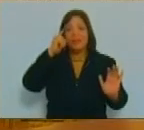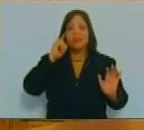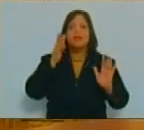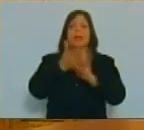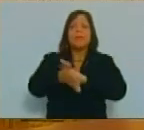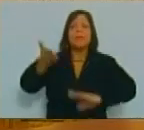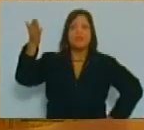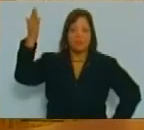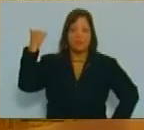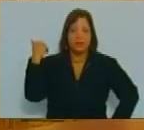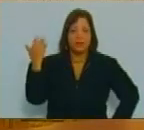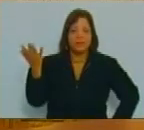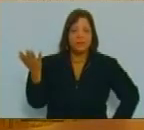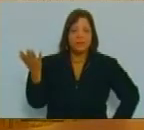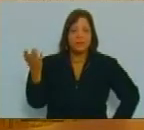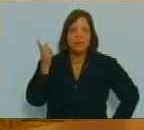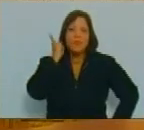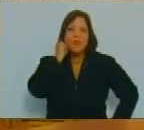pasó